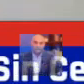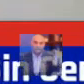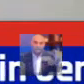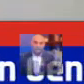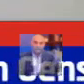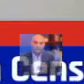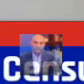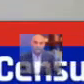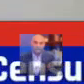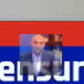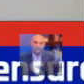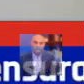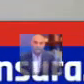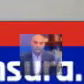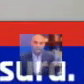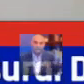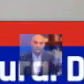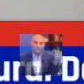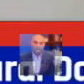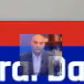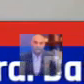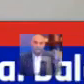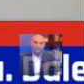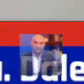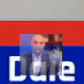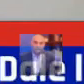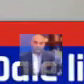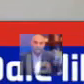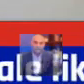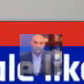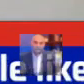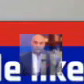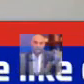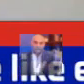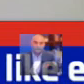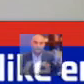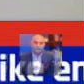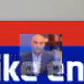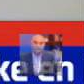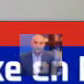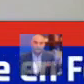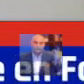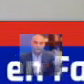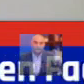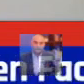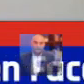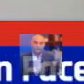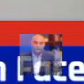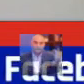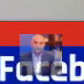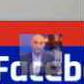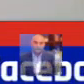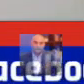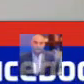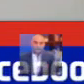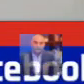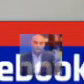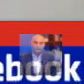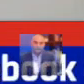Canal 22 La Dichosa Palabra, de donde salió, por cierto, Nicolás Alvarado y todos estos, ¿por qué vemos a Pablo